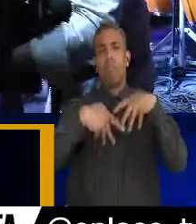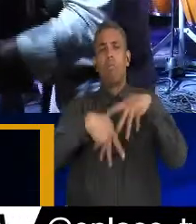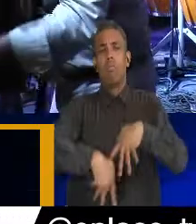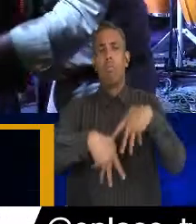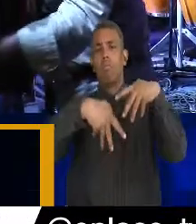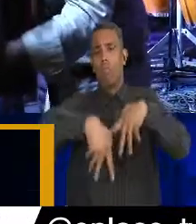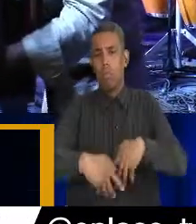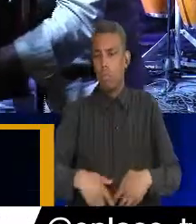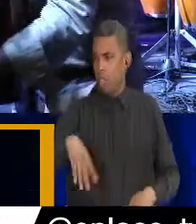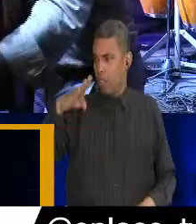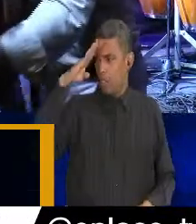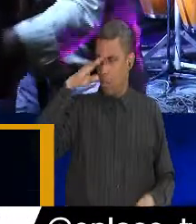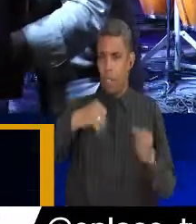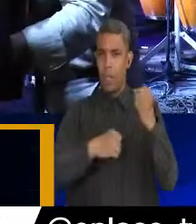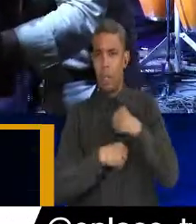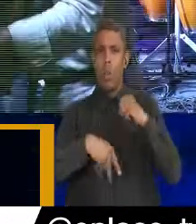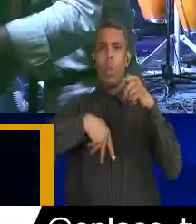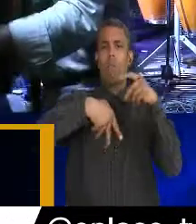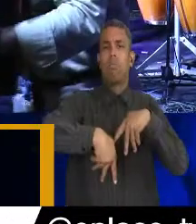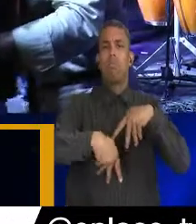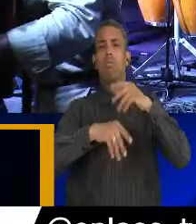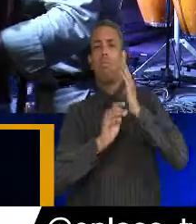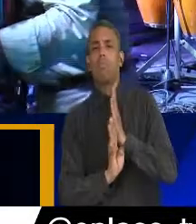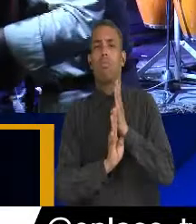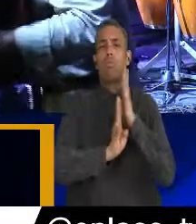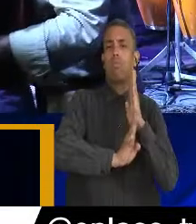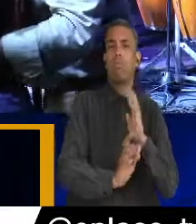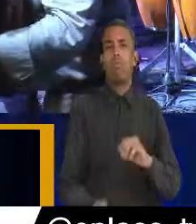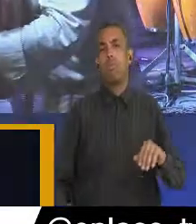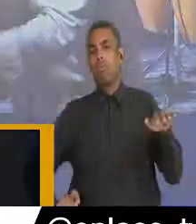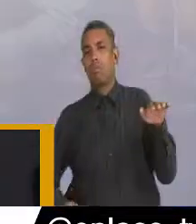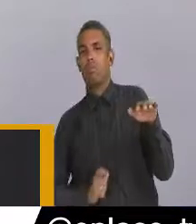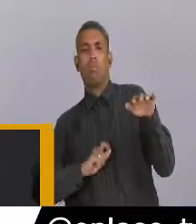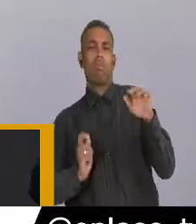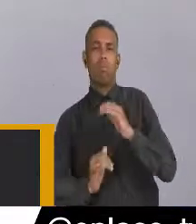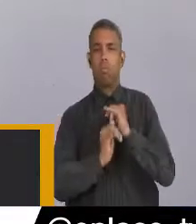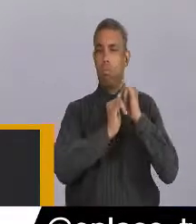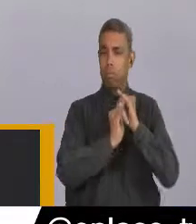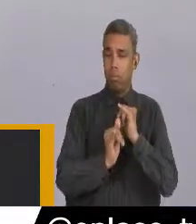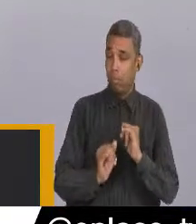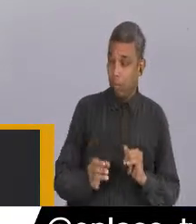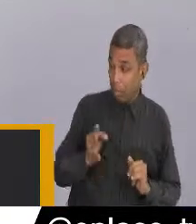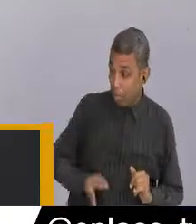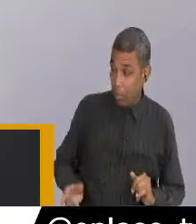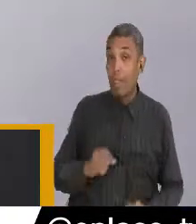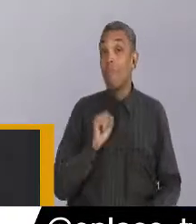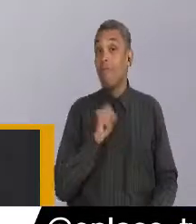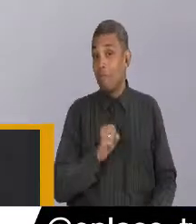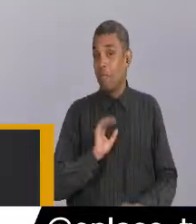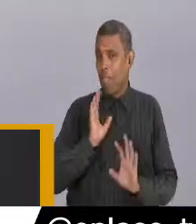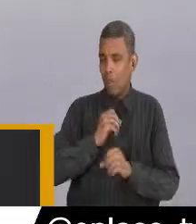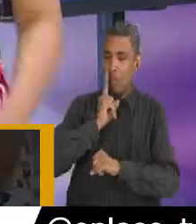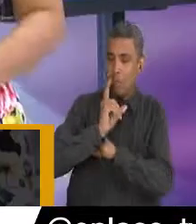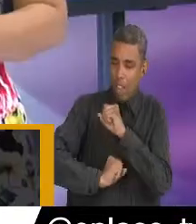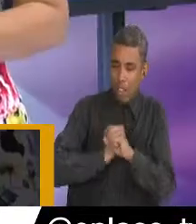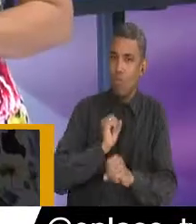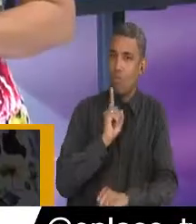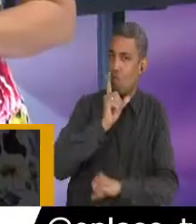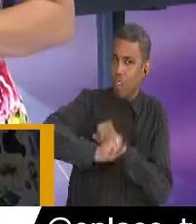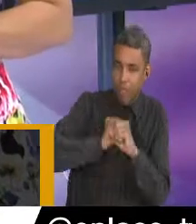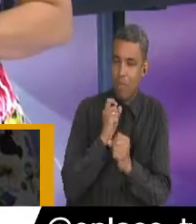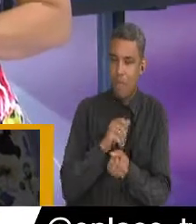cual pues estaremos informando a qué hora se iniciará para que nos acompañen. Es una tradición barranqueña y claro que sí, seguirá. También